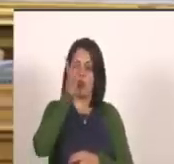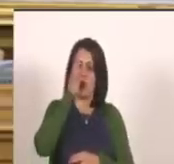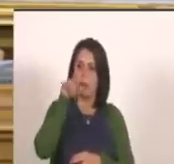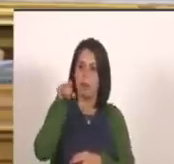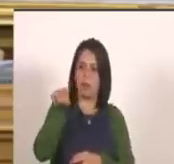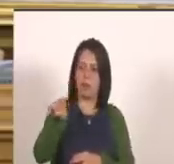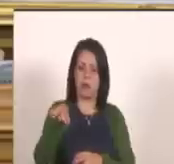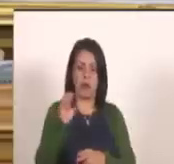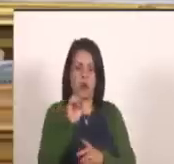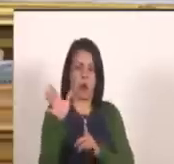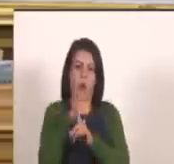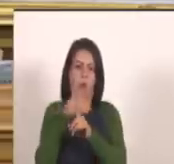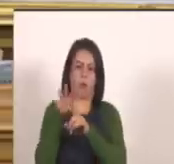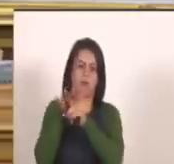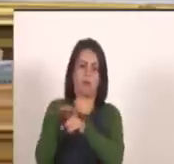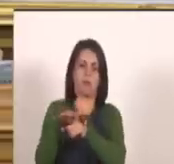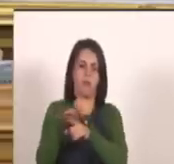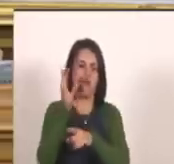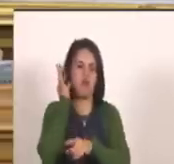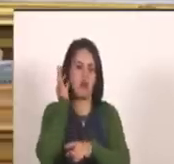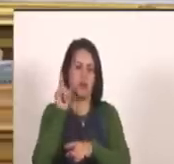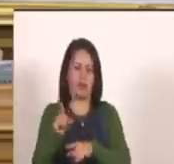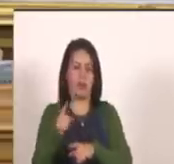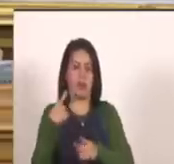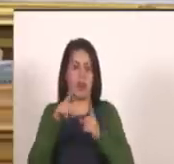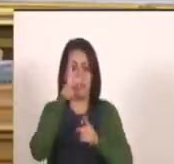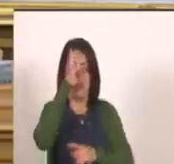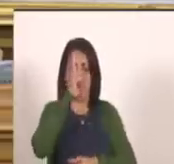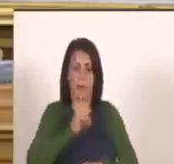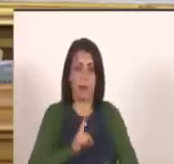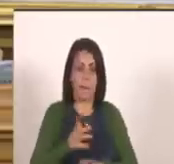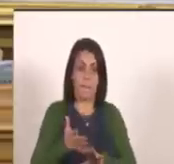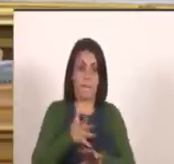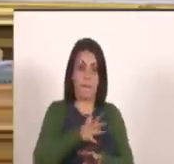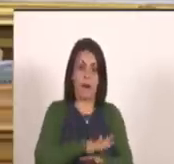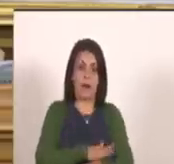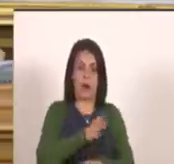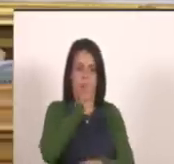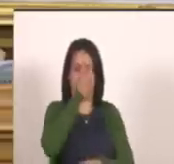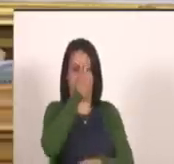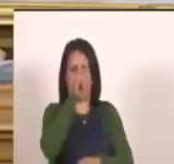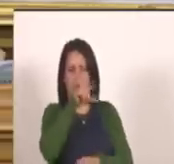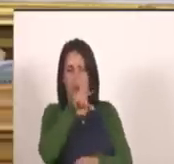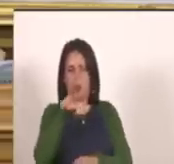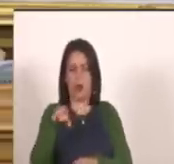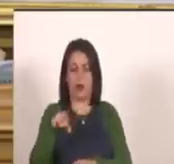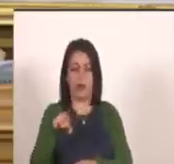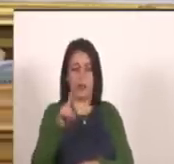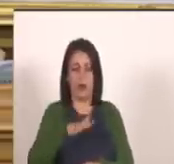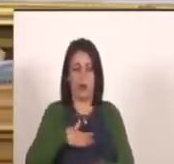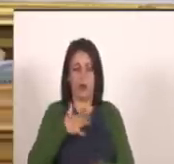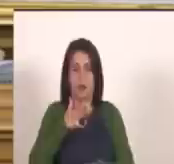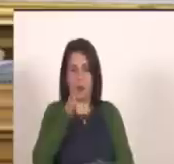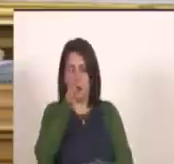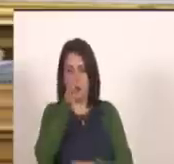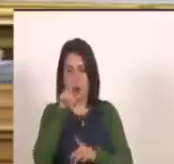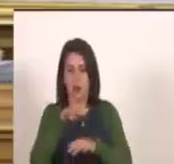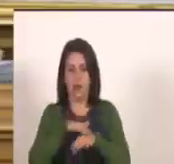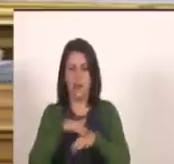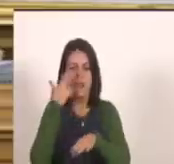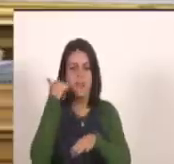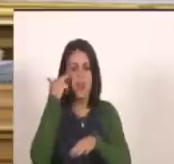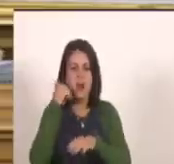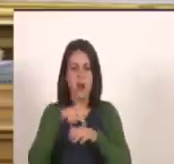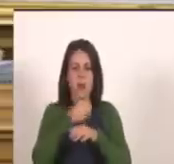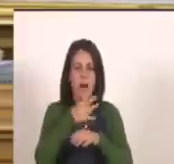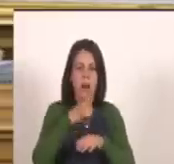ti o puedo agredirte. Si tienes alguna discapacidad, tengo derecho a burlarme de ti. Me puedo burlar de ti por tu color de piel.